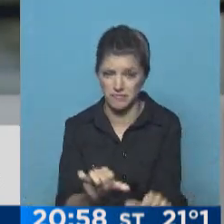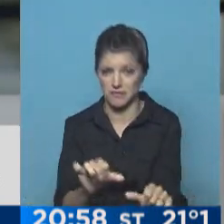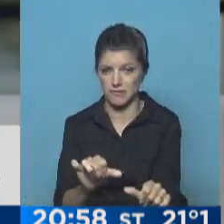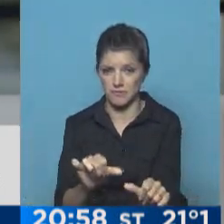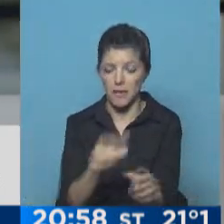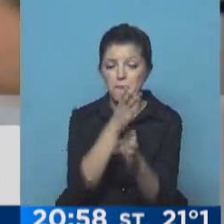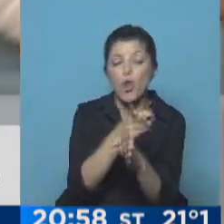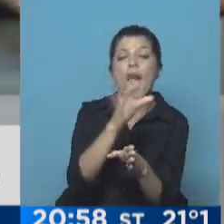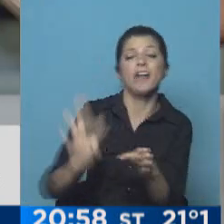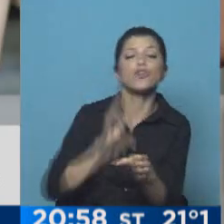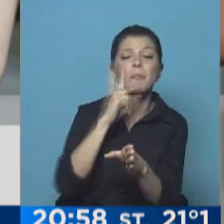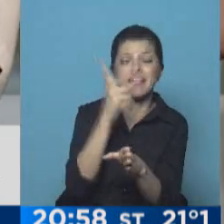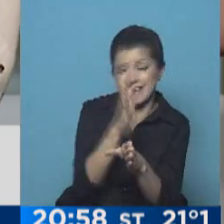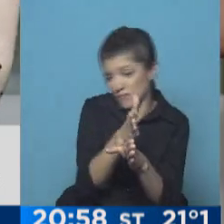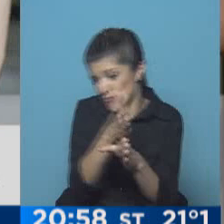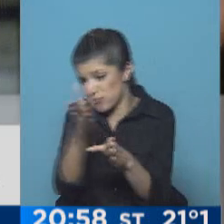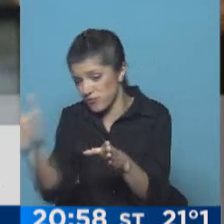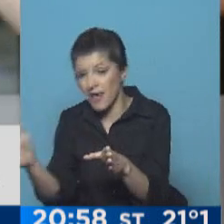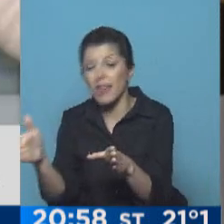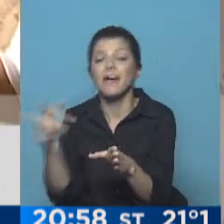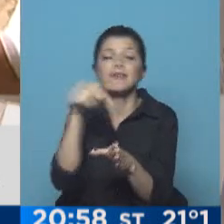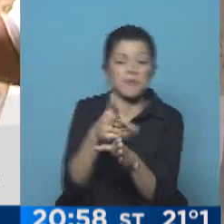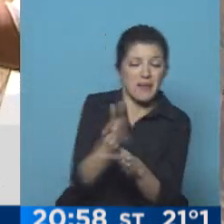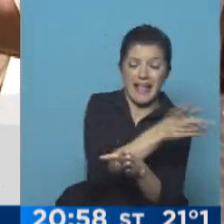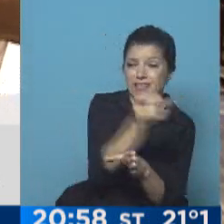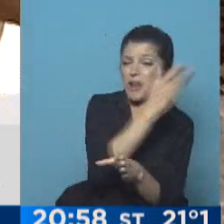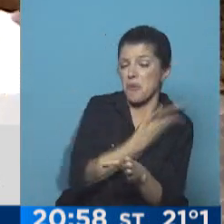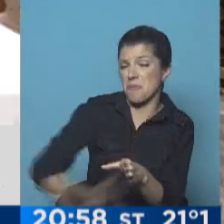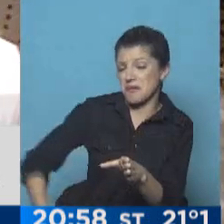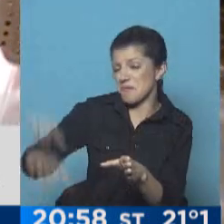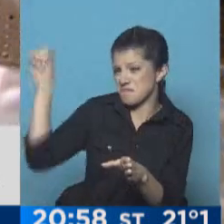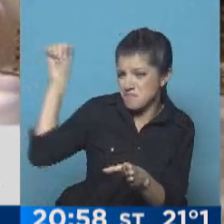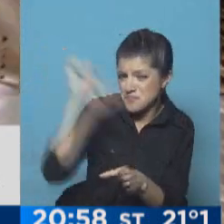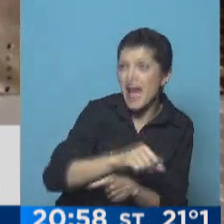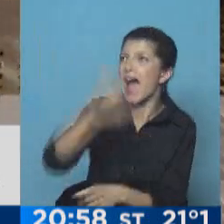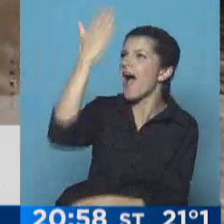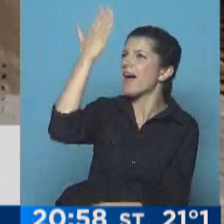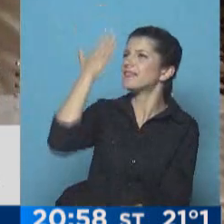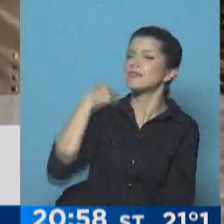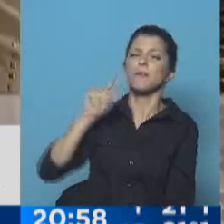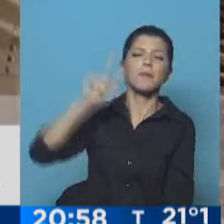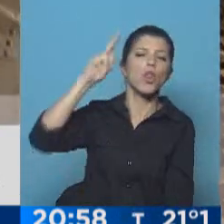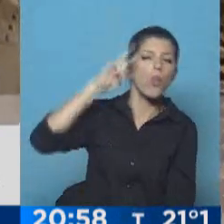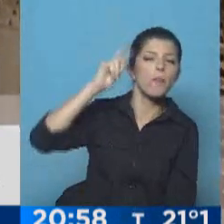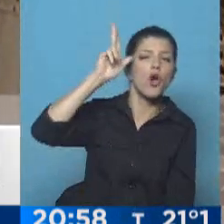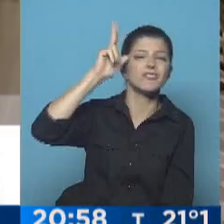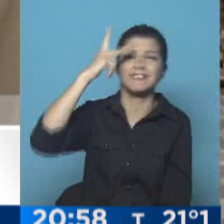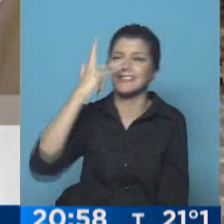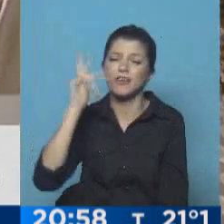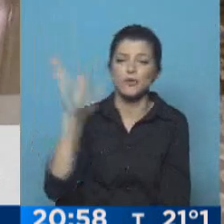todo había fracasado Un gobierno que allá por 1983 había generado mucha